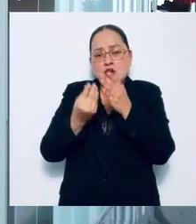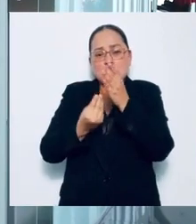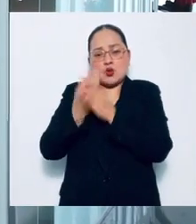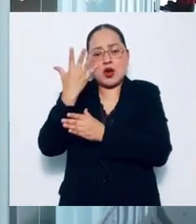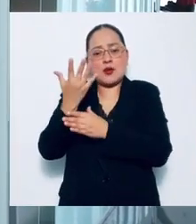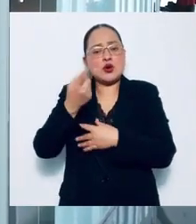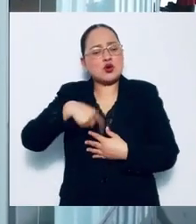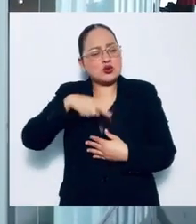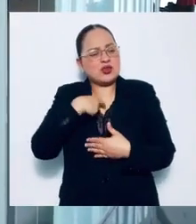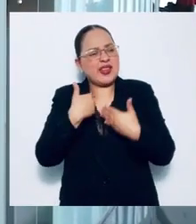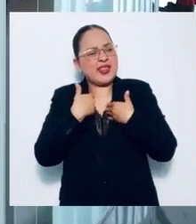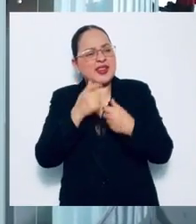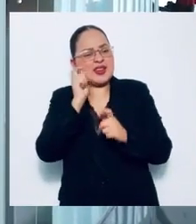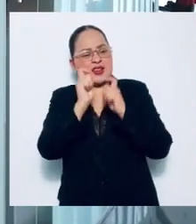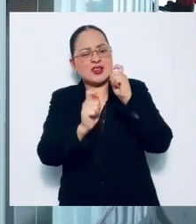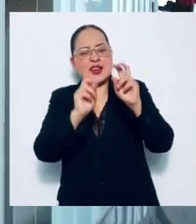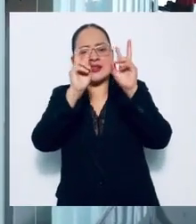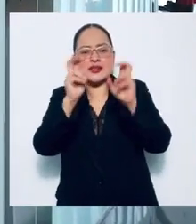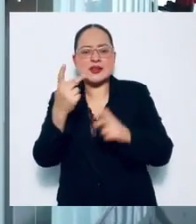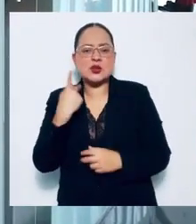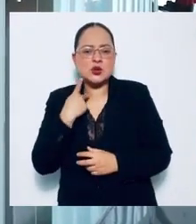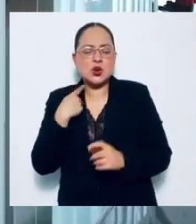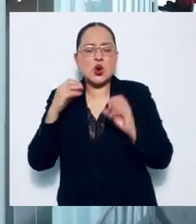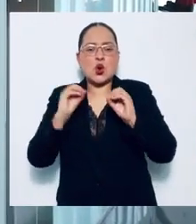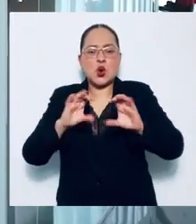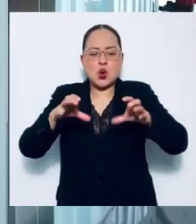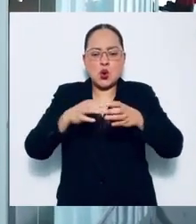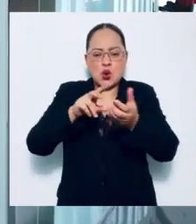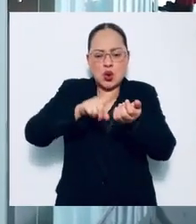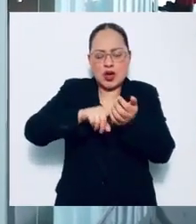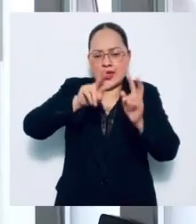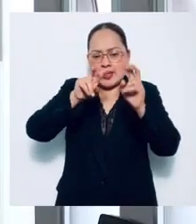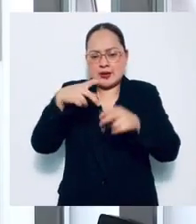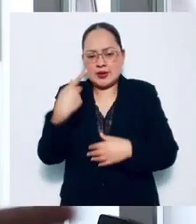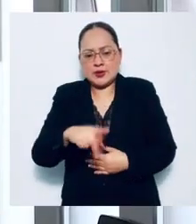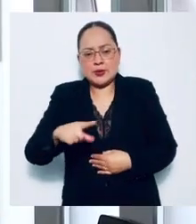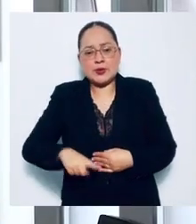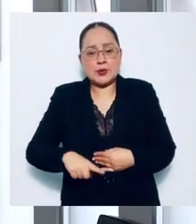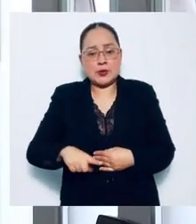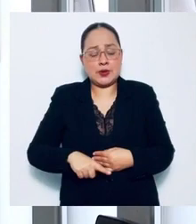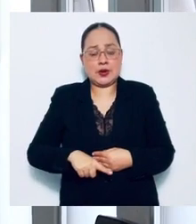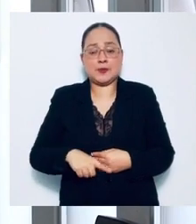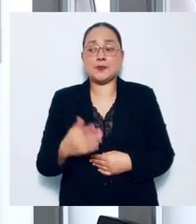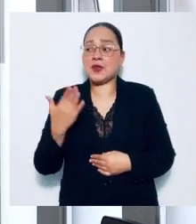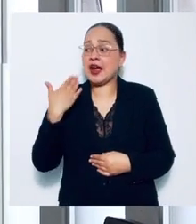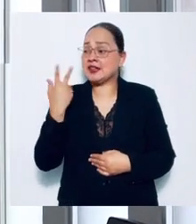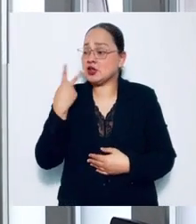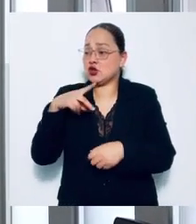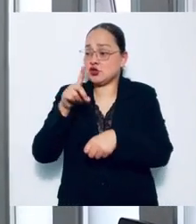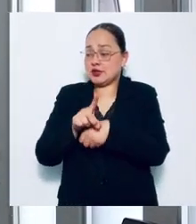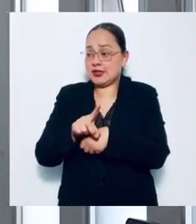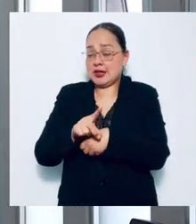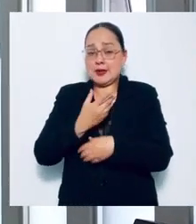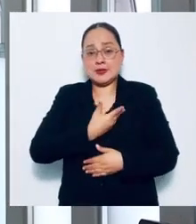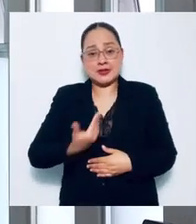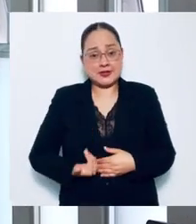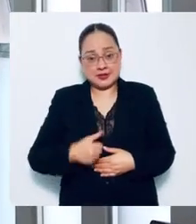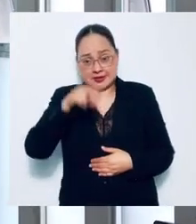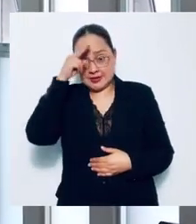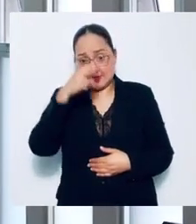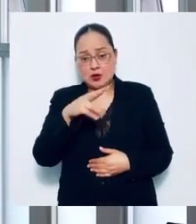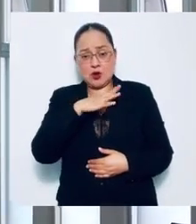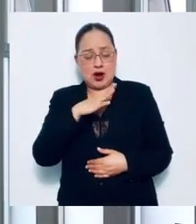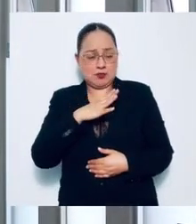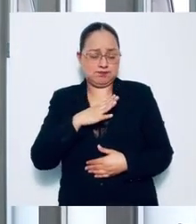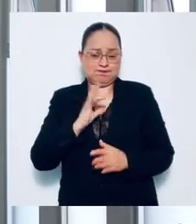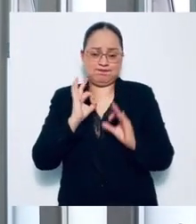cómo debemos entender la política y los asuntos públicos. Y hace un par de días el presidente acaba de darle una